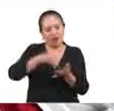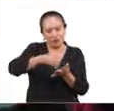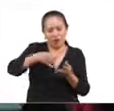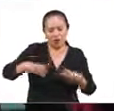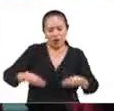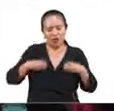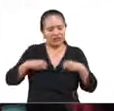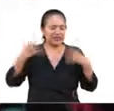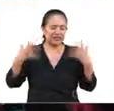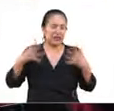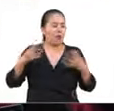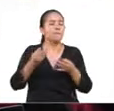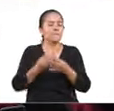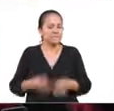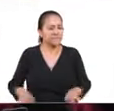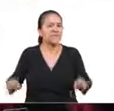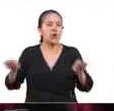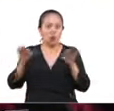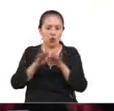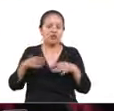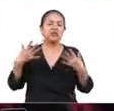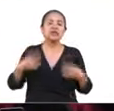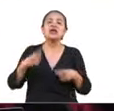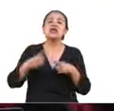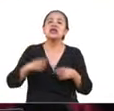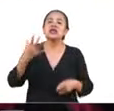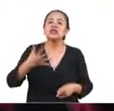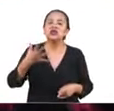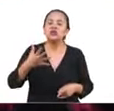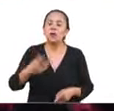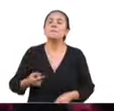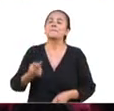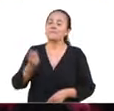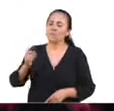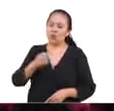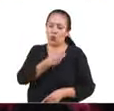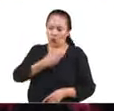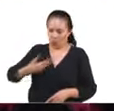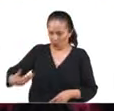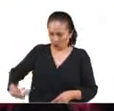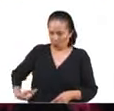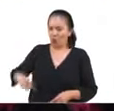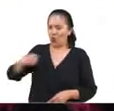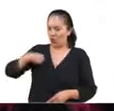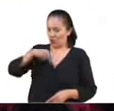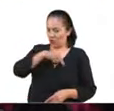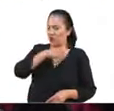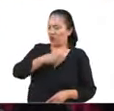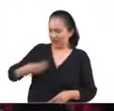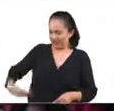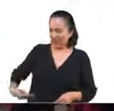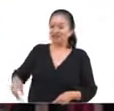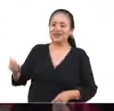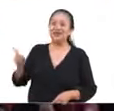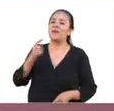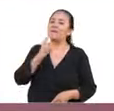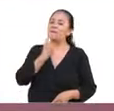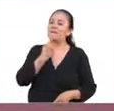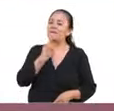del gobierno de nuestro presidente, el licenciado Andrés Manuel López Obrador.